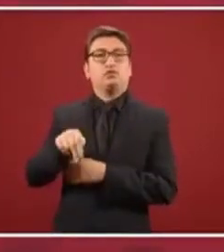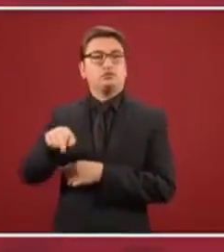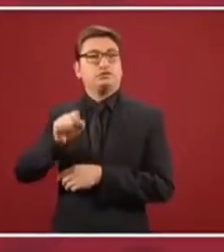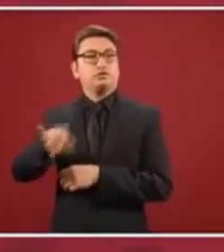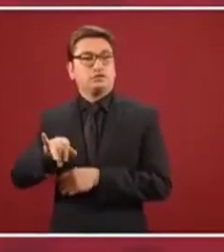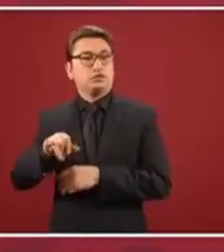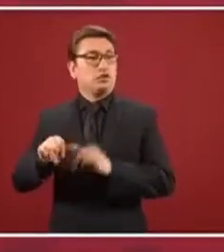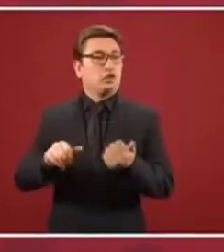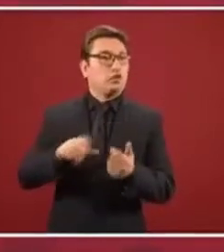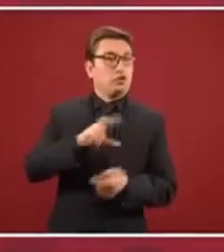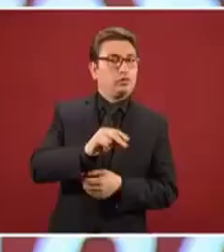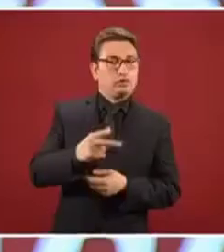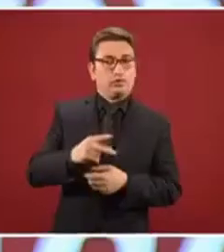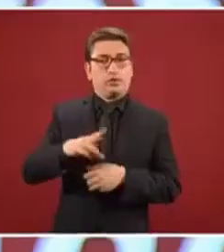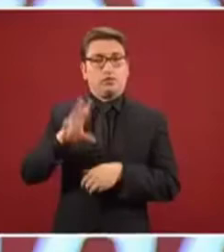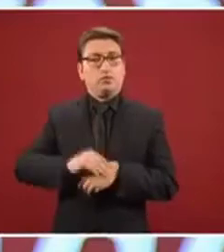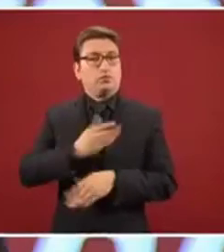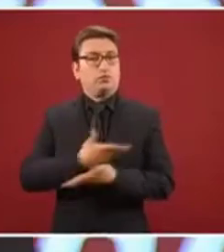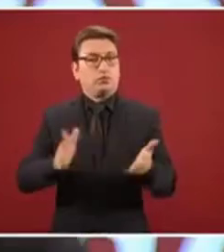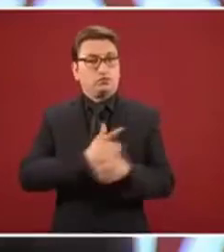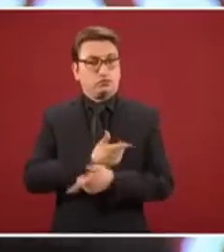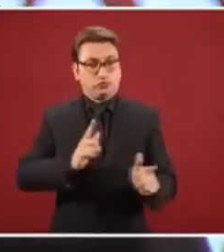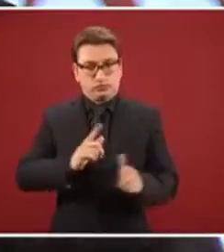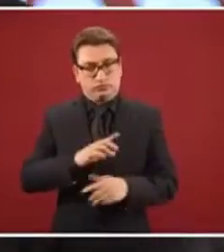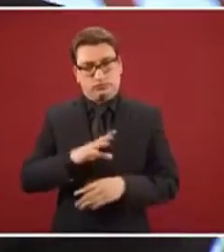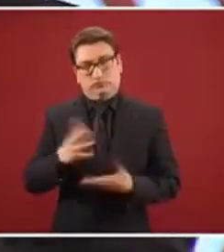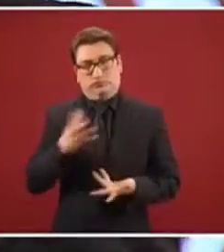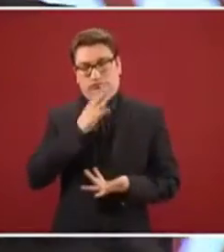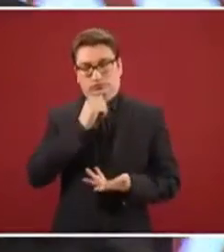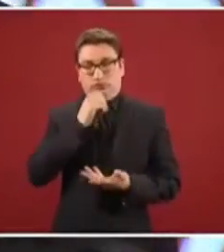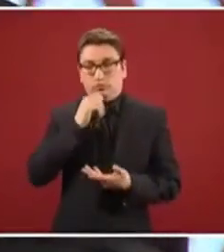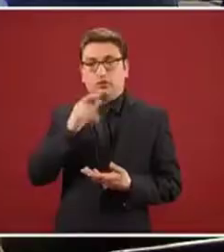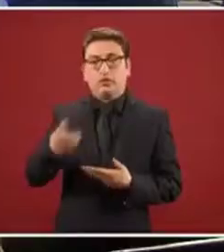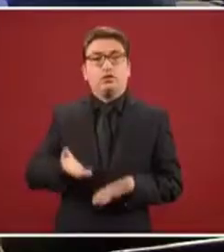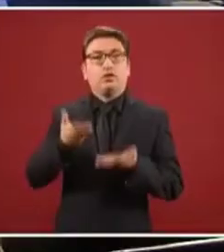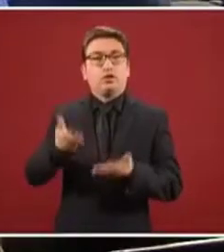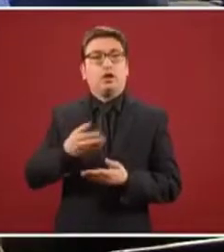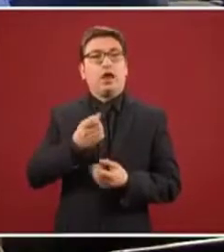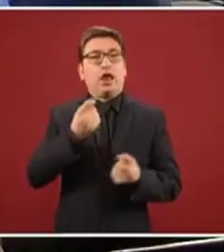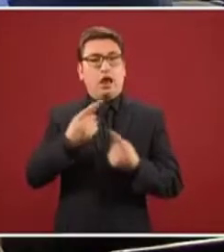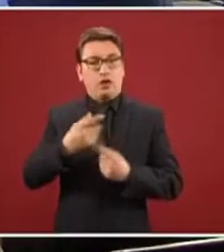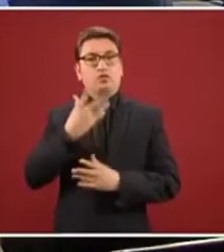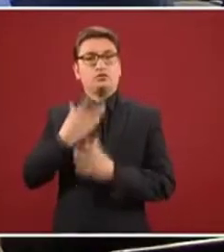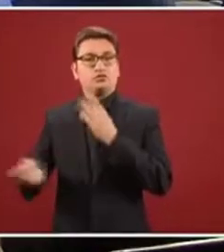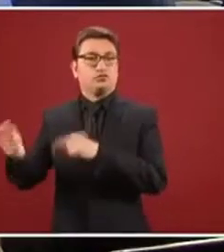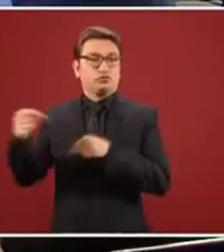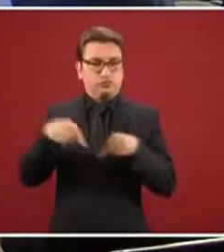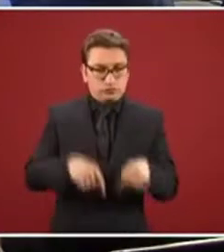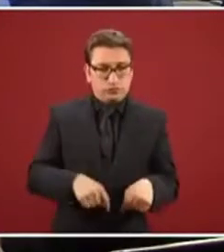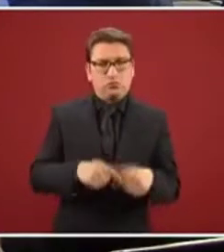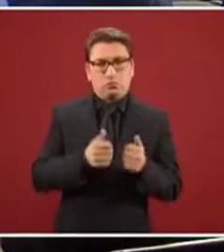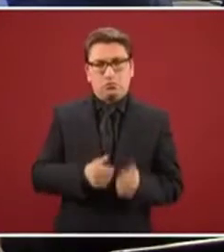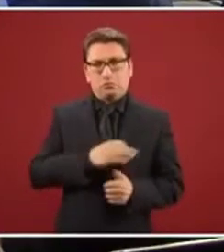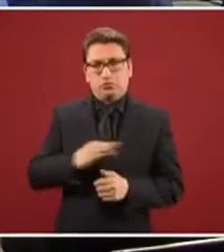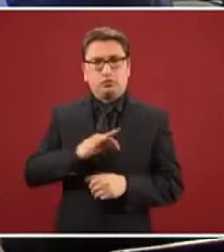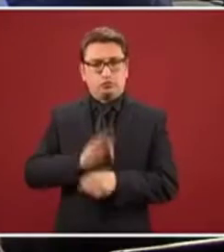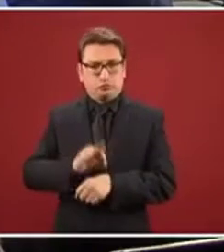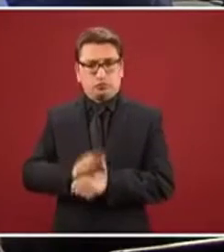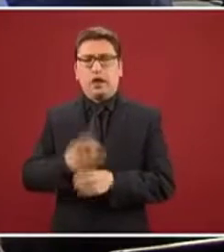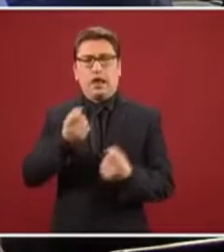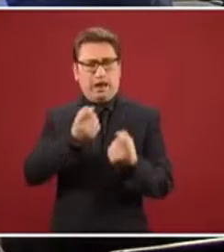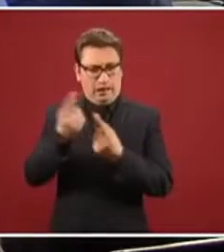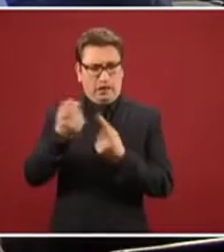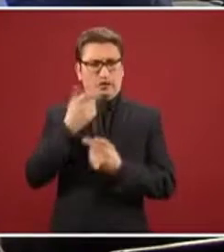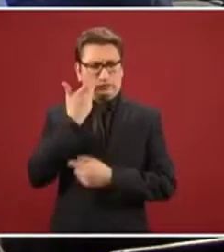un país con salvoconducto para todo el mundo? Entonces, se les dijo, se les ofrece refugio, algunos lo han tomado y a ellos sí se les ha dado